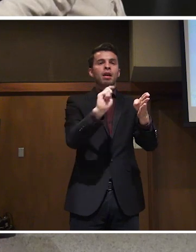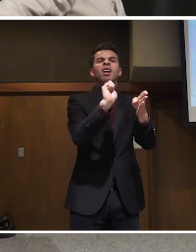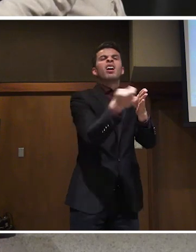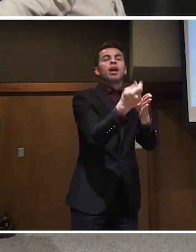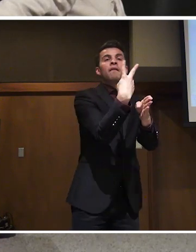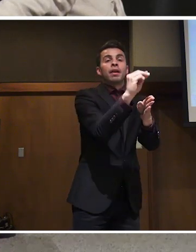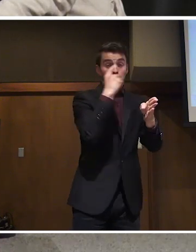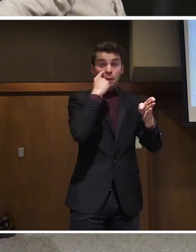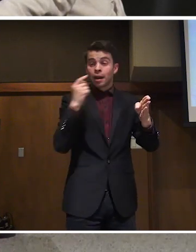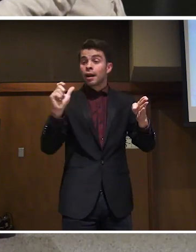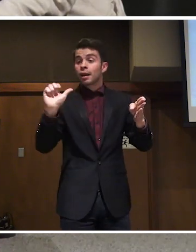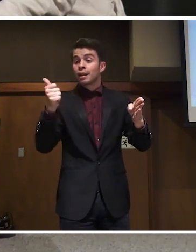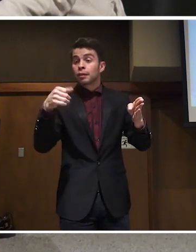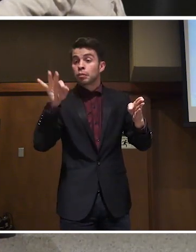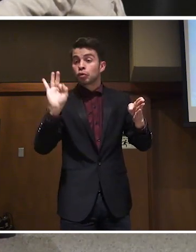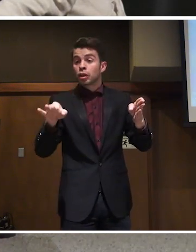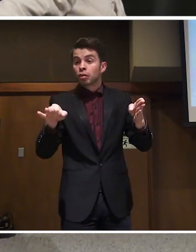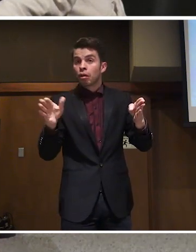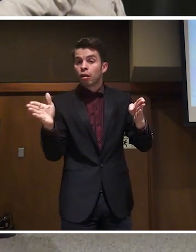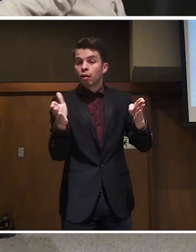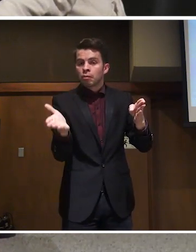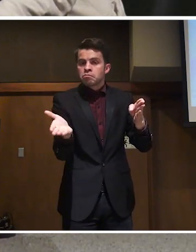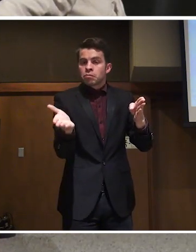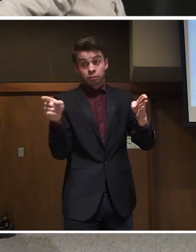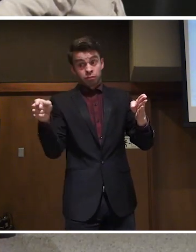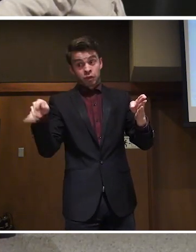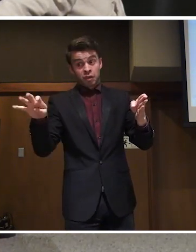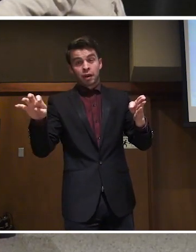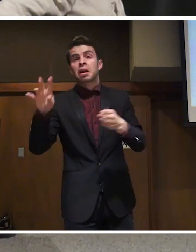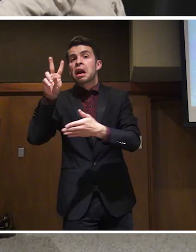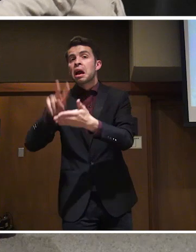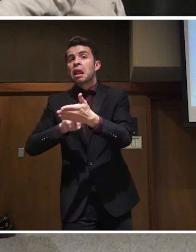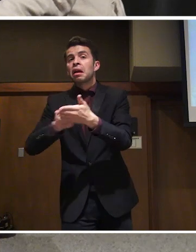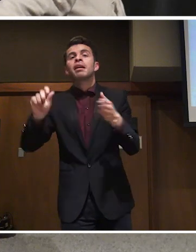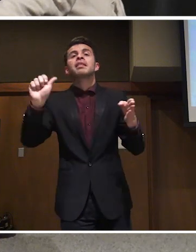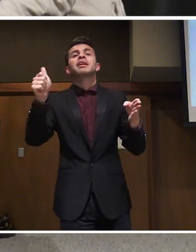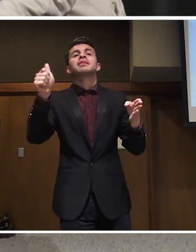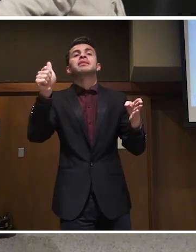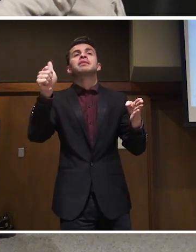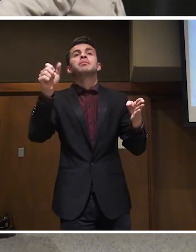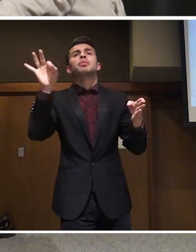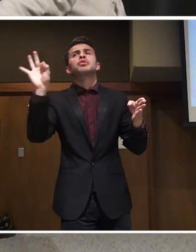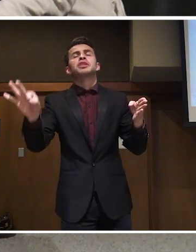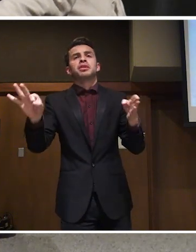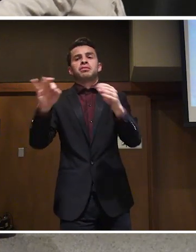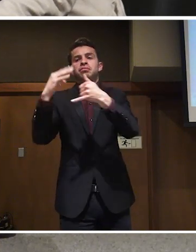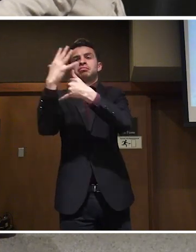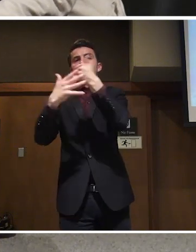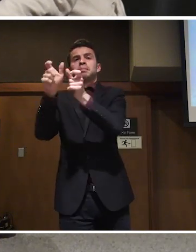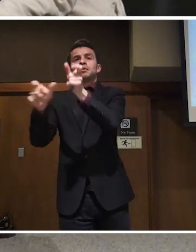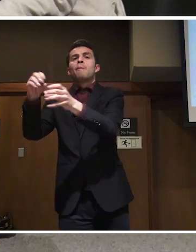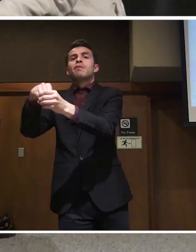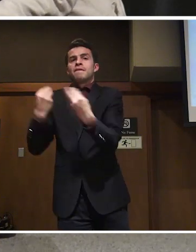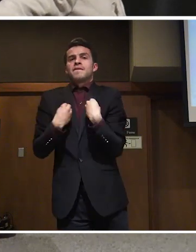el 10% de los colombianos sabían leer y escribir, si acaso. A finales del siglo XIX, perdón, el 10%,